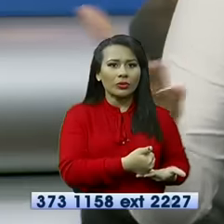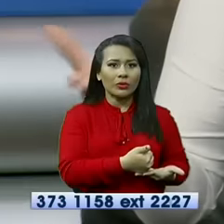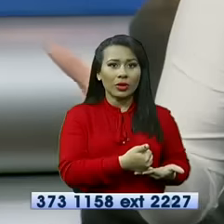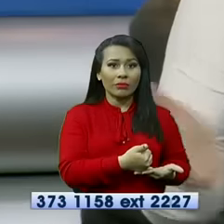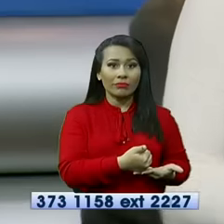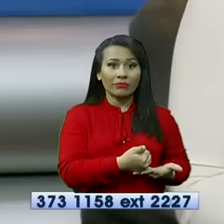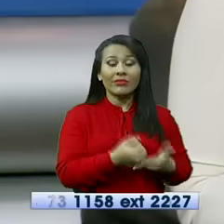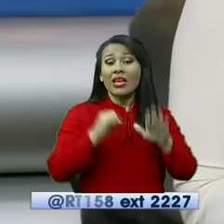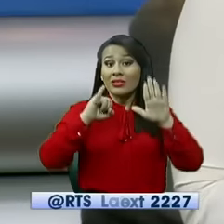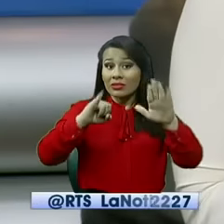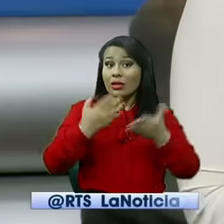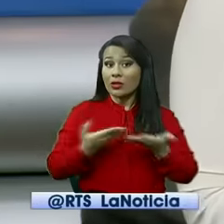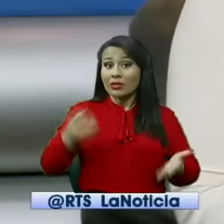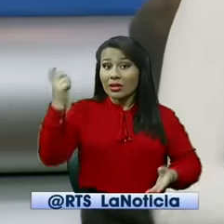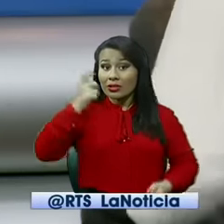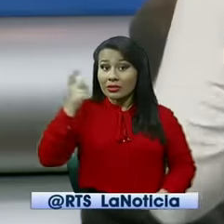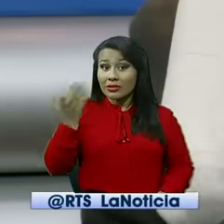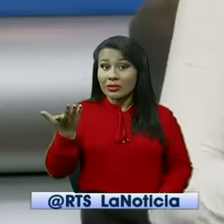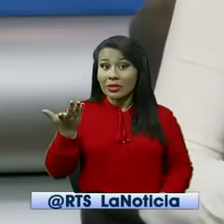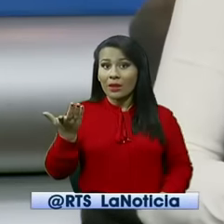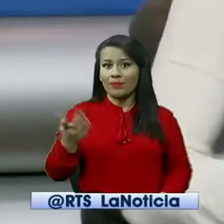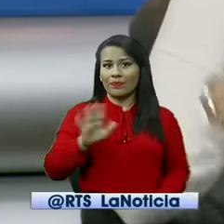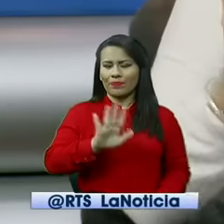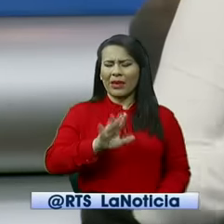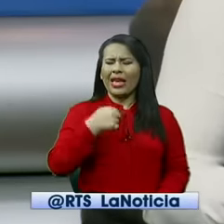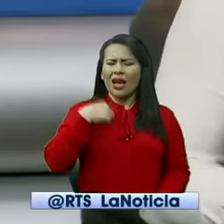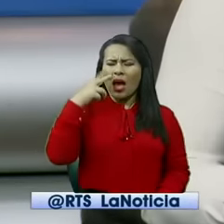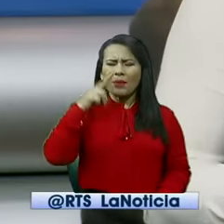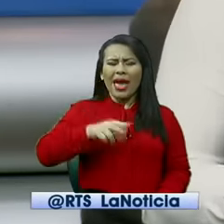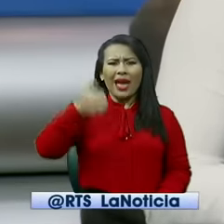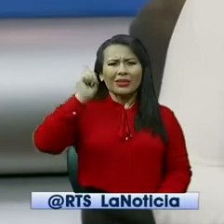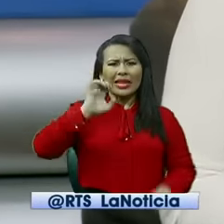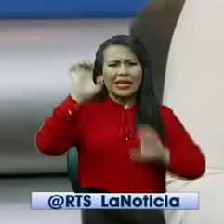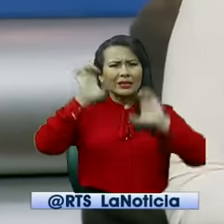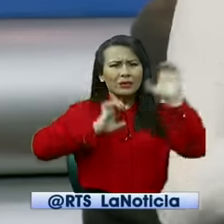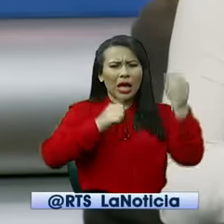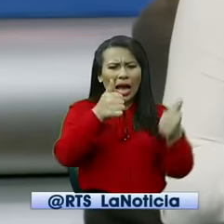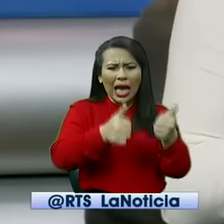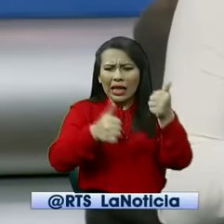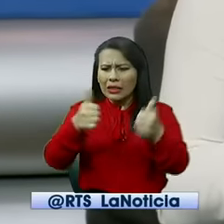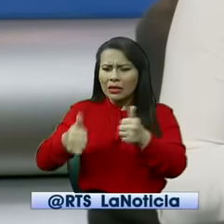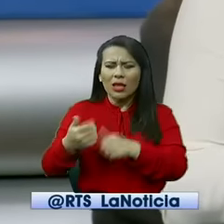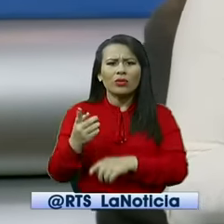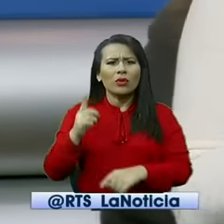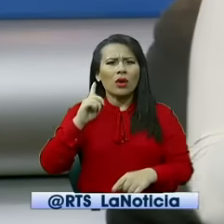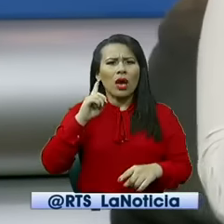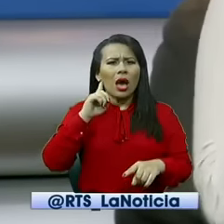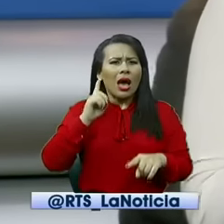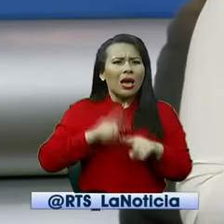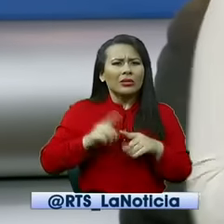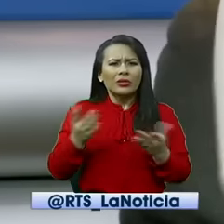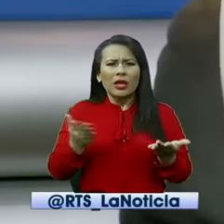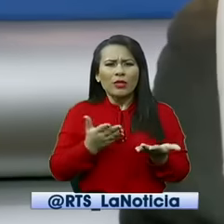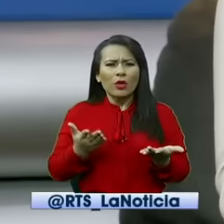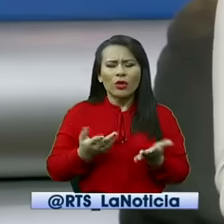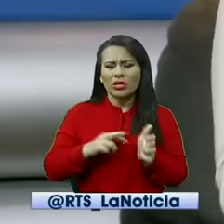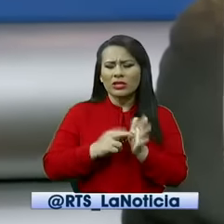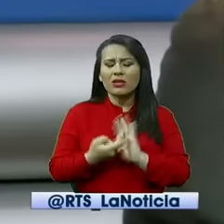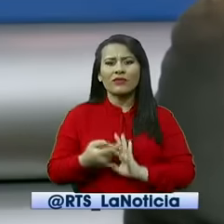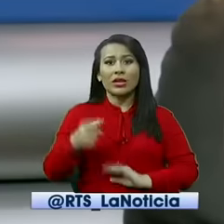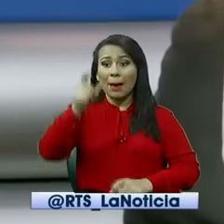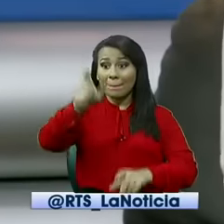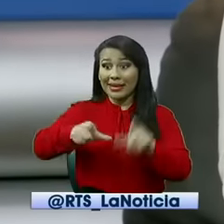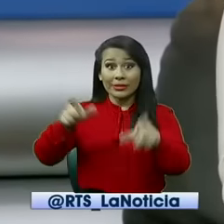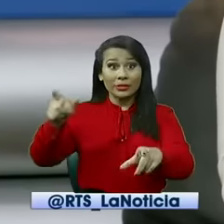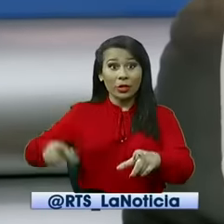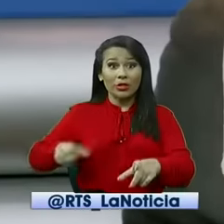exposición mediática de los candidatos exponiendo sus propuestas sus ofertas de campaña hasta dónde tienen una repercusión real en el voto sobre